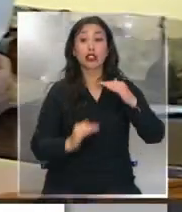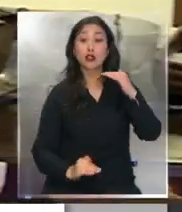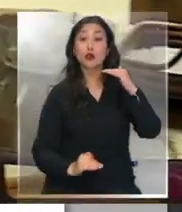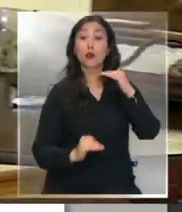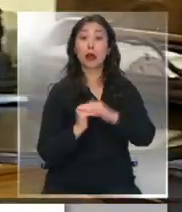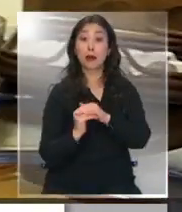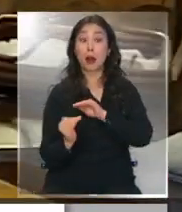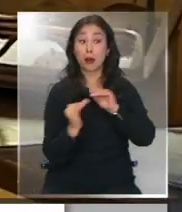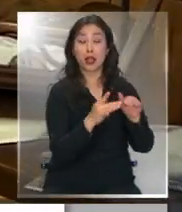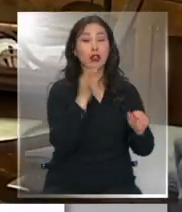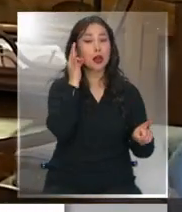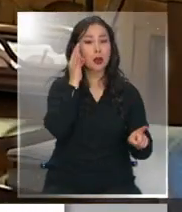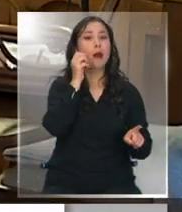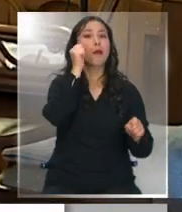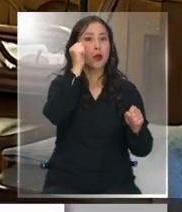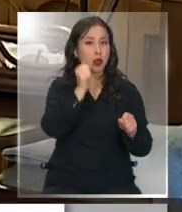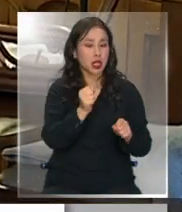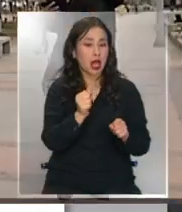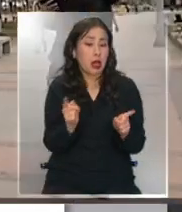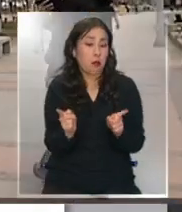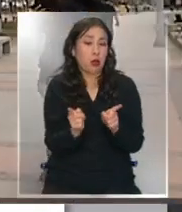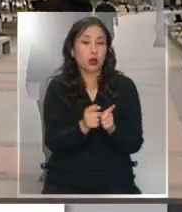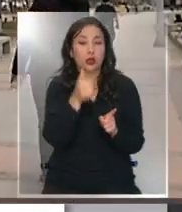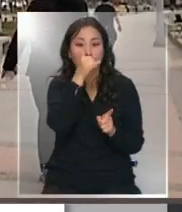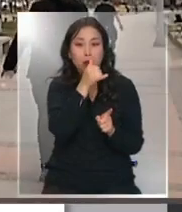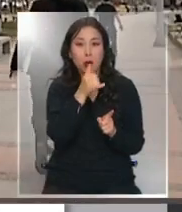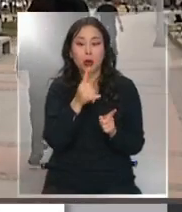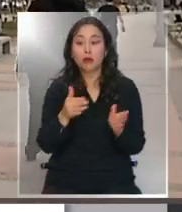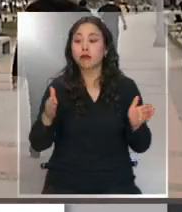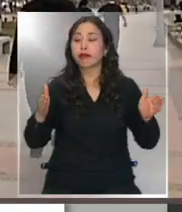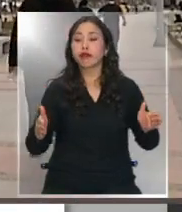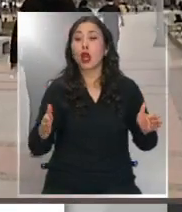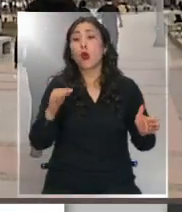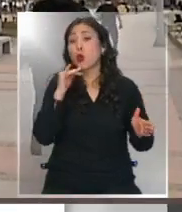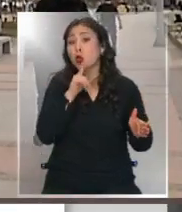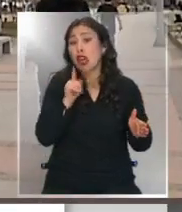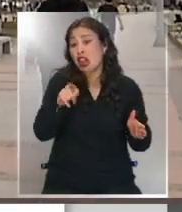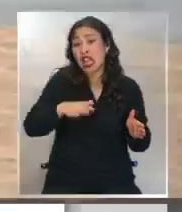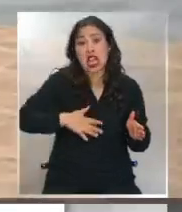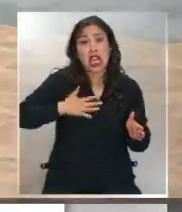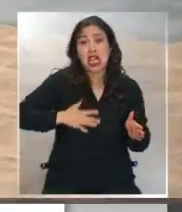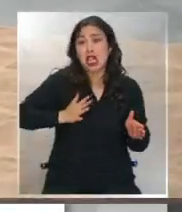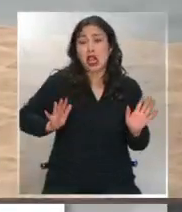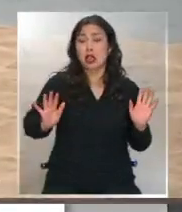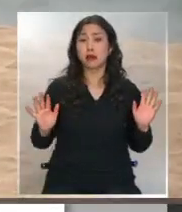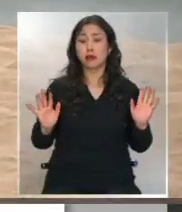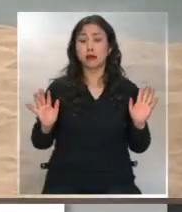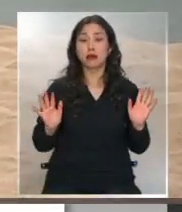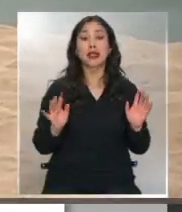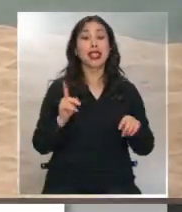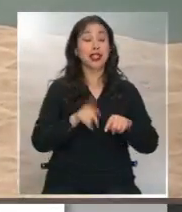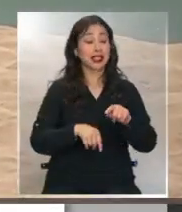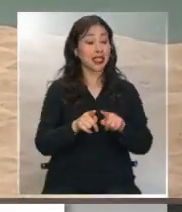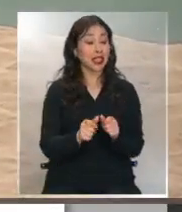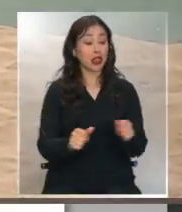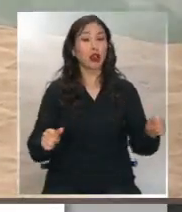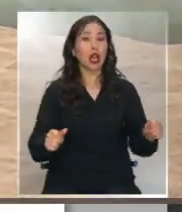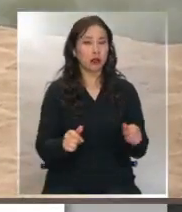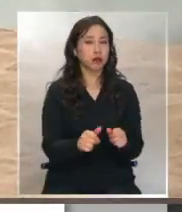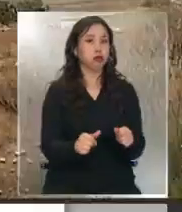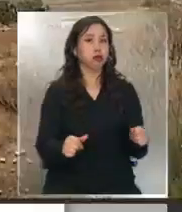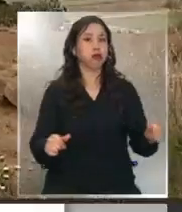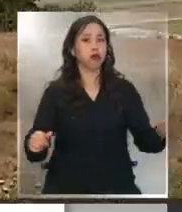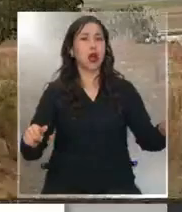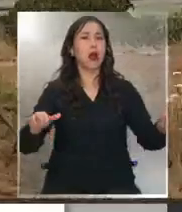favor, podría a corto plazo delimitar el espacio y darle el uso que ella prefiera. El terreno es amplio,